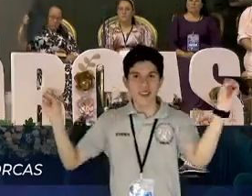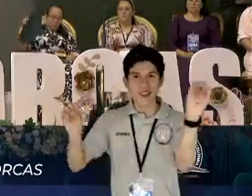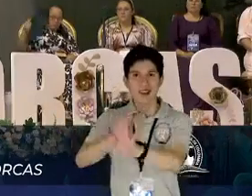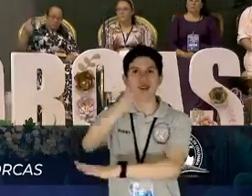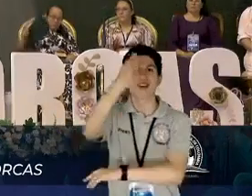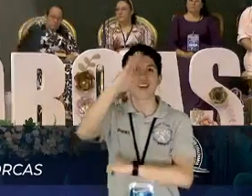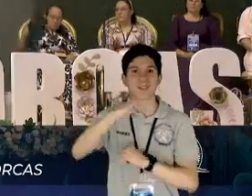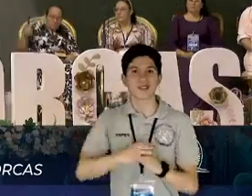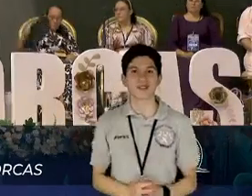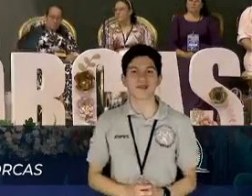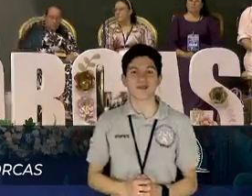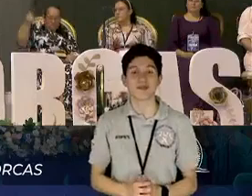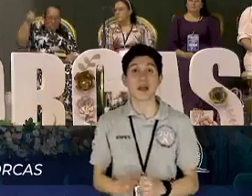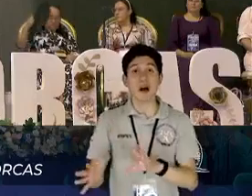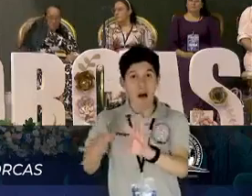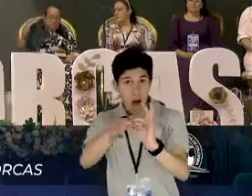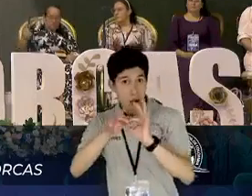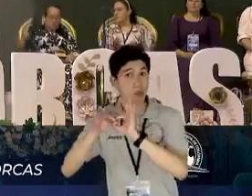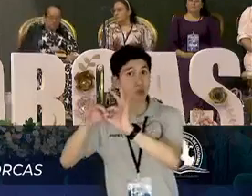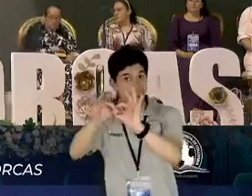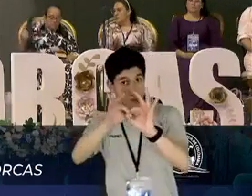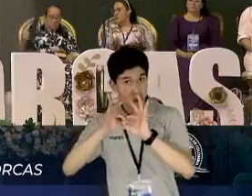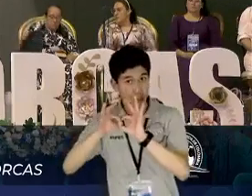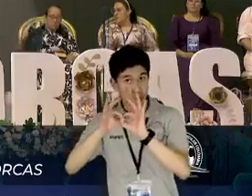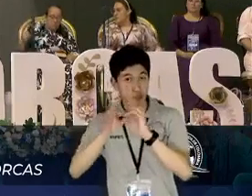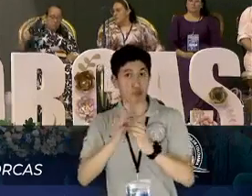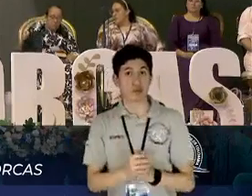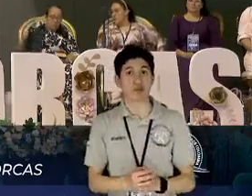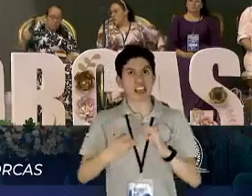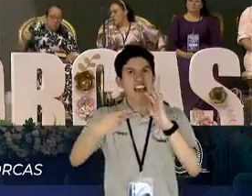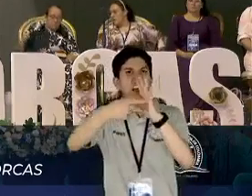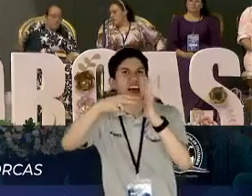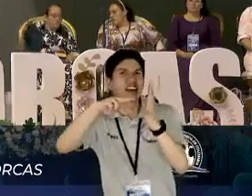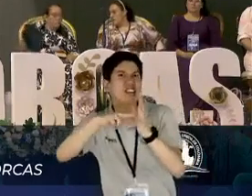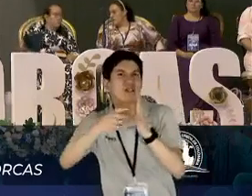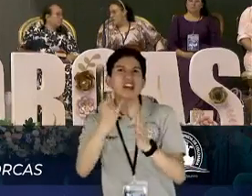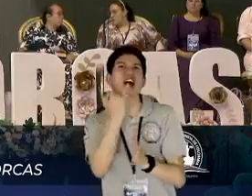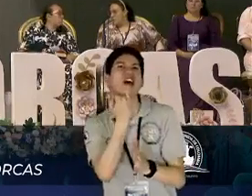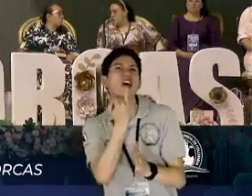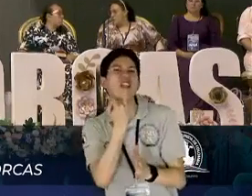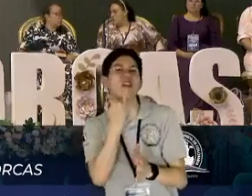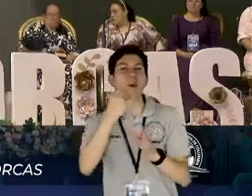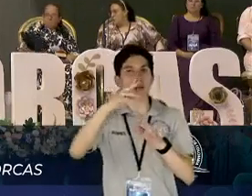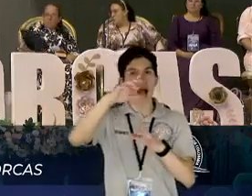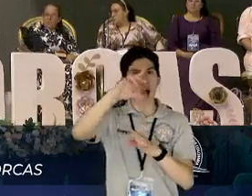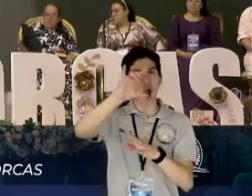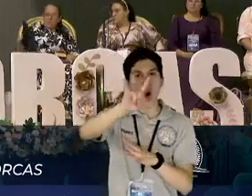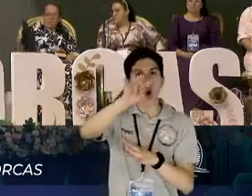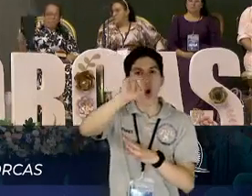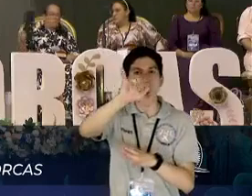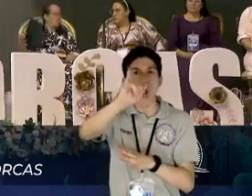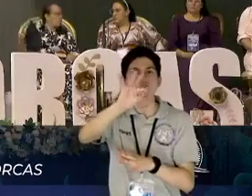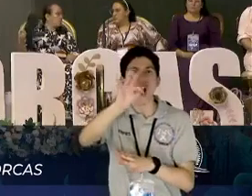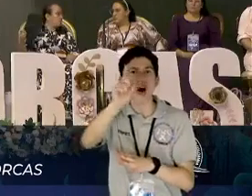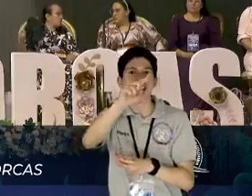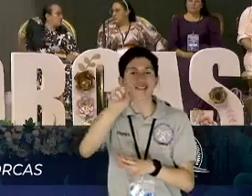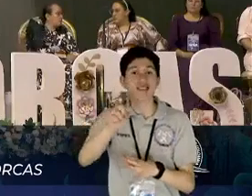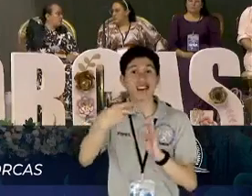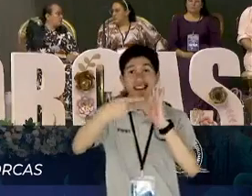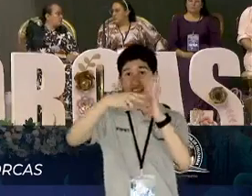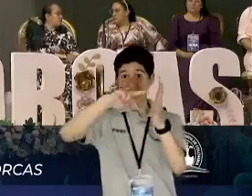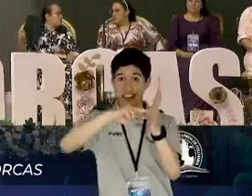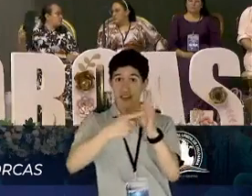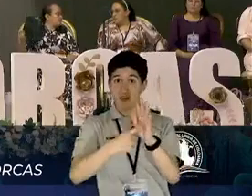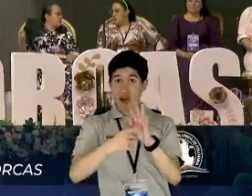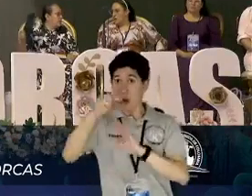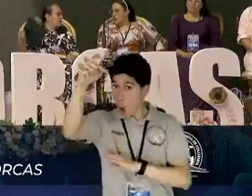que la unidad también proviene del término en latín unitas, y designa la calidad de lo que es único e